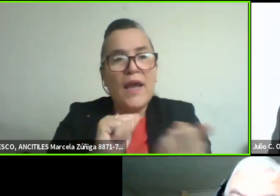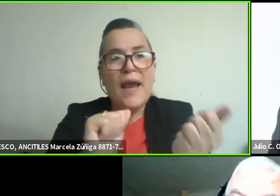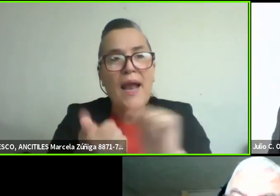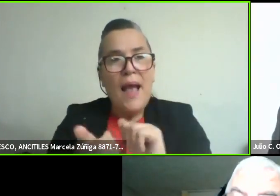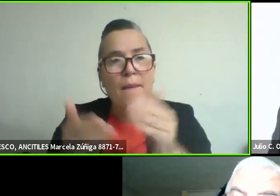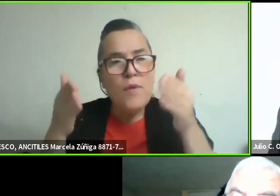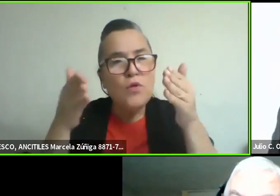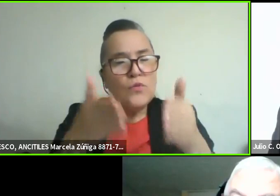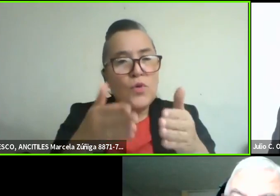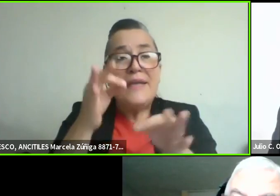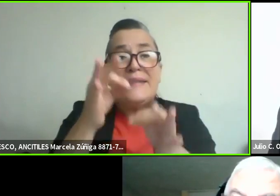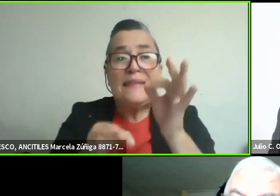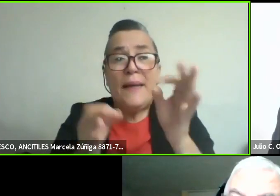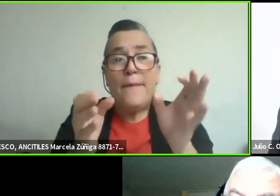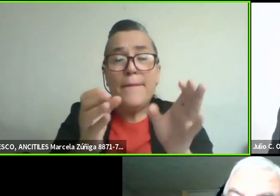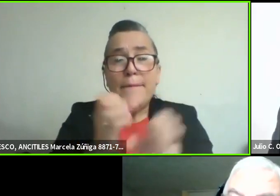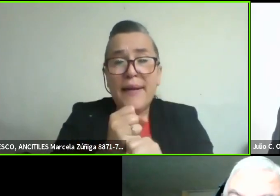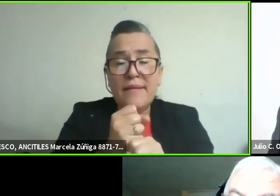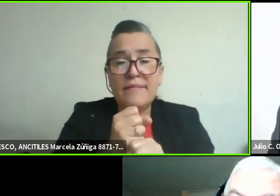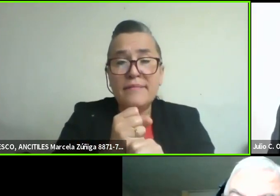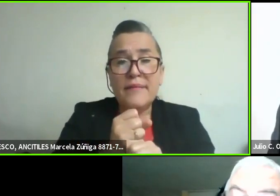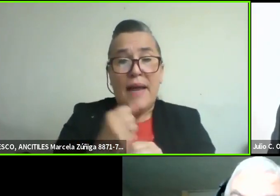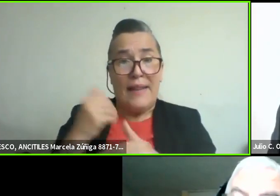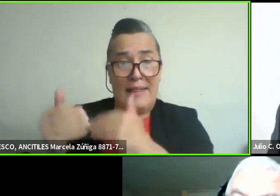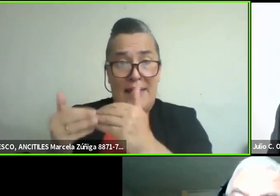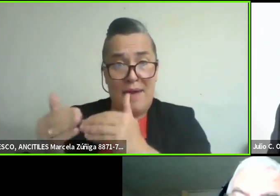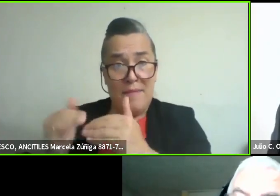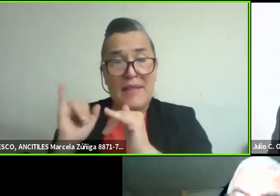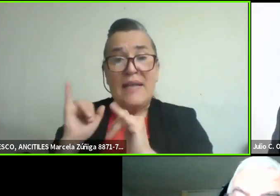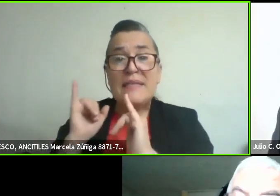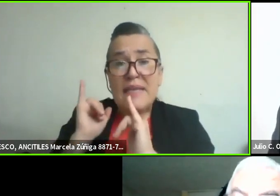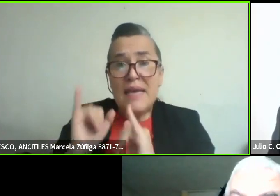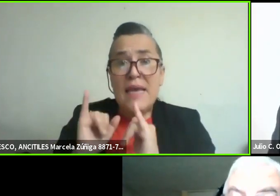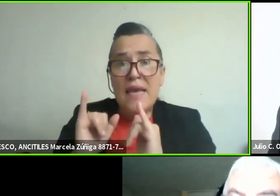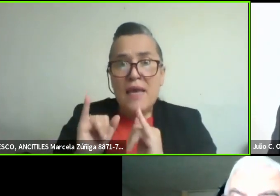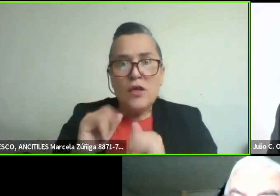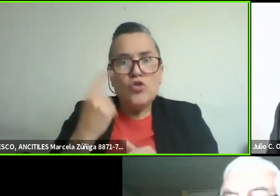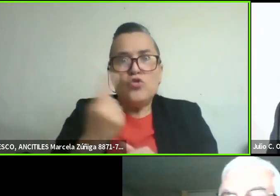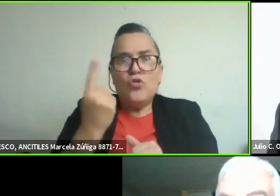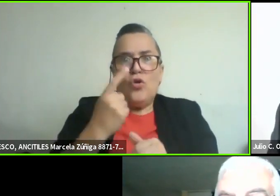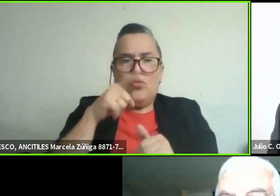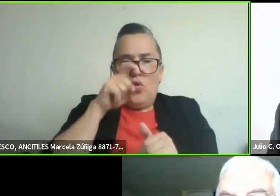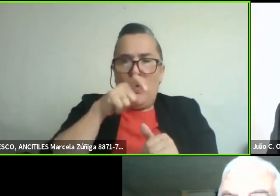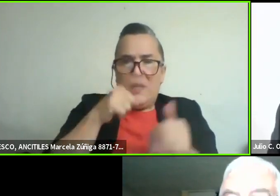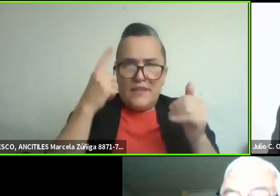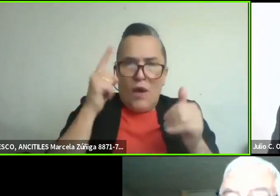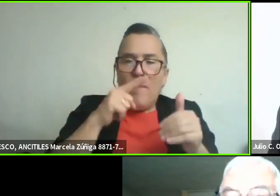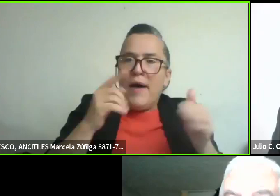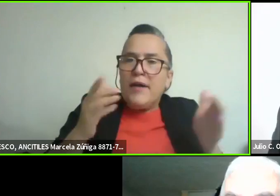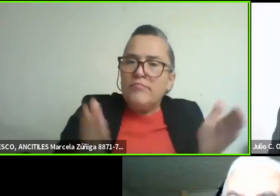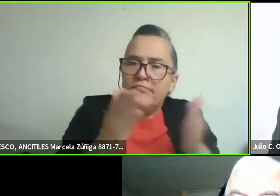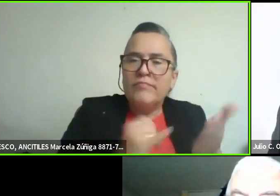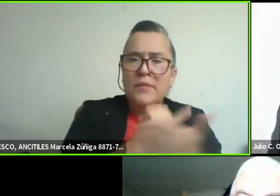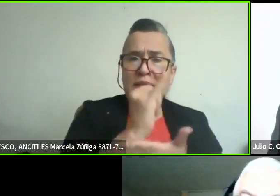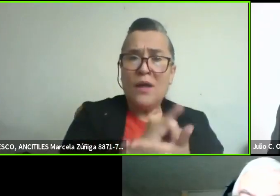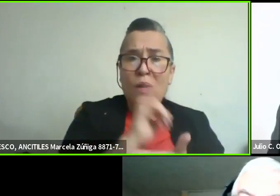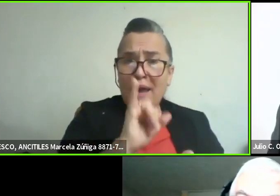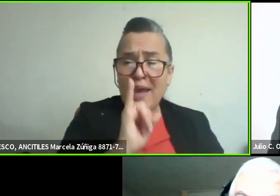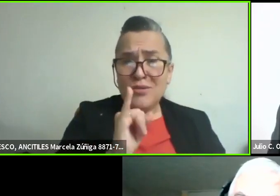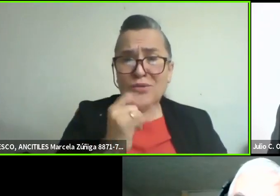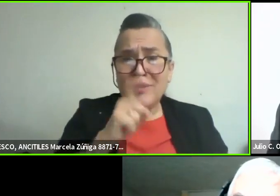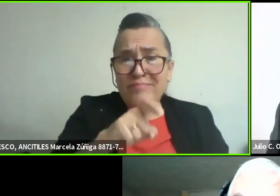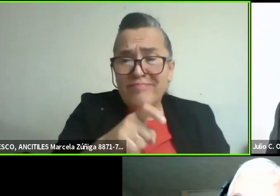simplificar estos trámites ya dejarlos en lo que realmente es necesario para que para promover la investigación que lo que se quiere en última